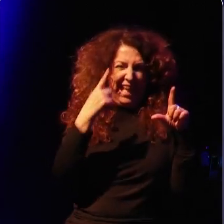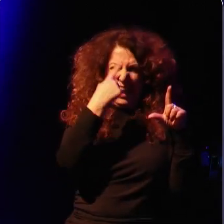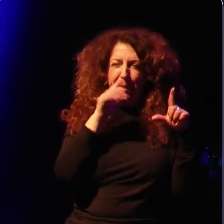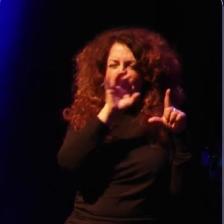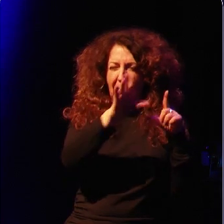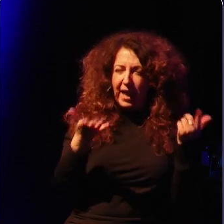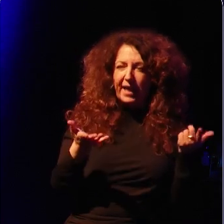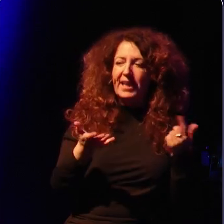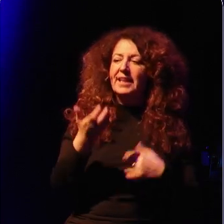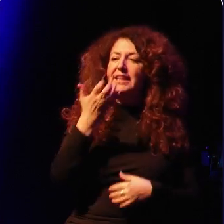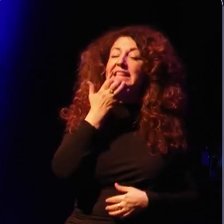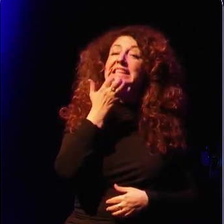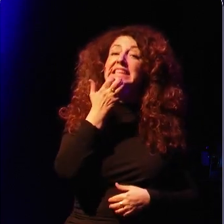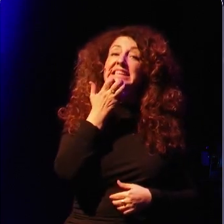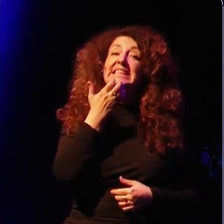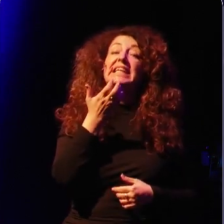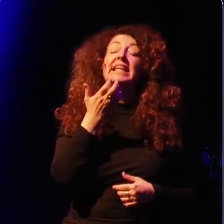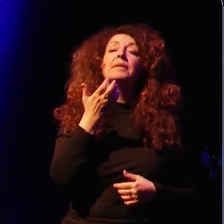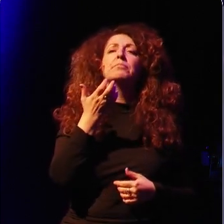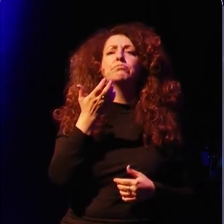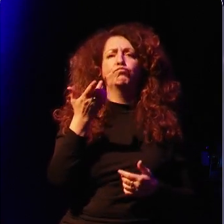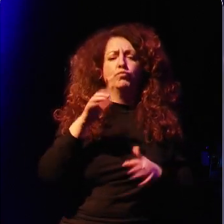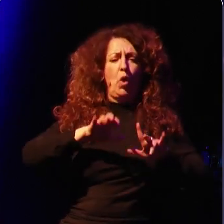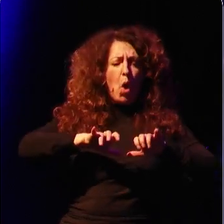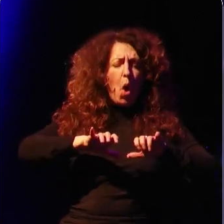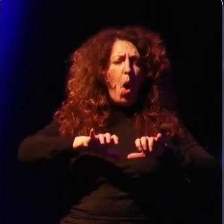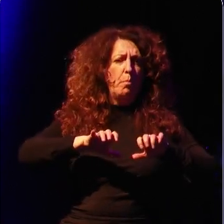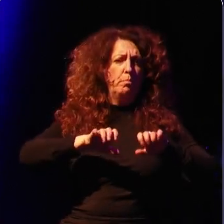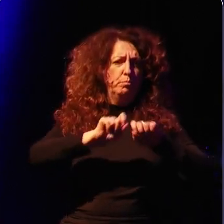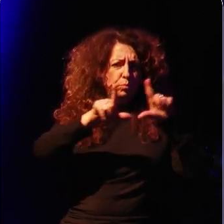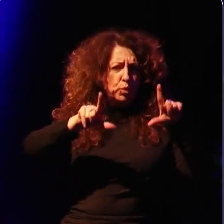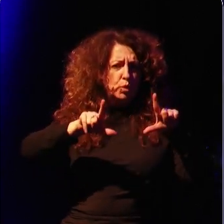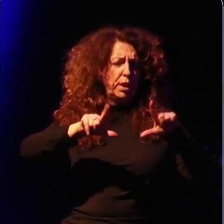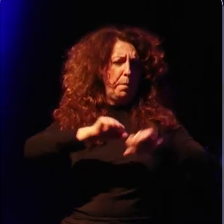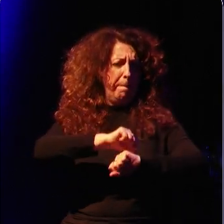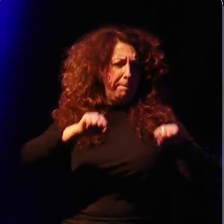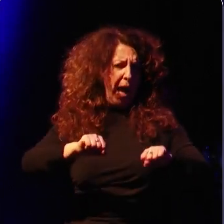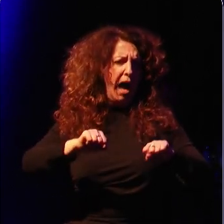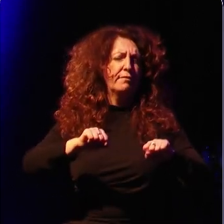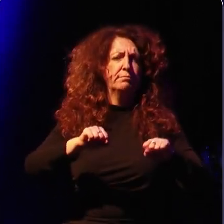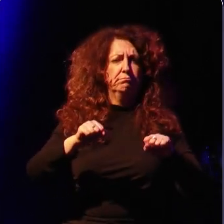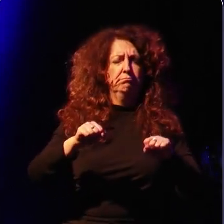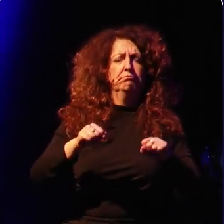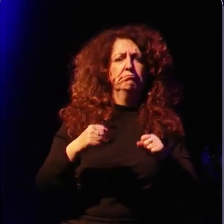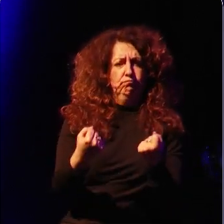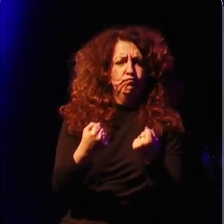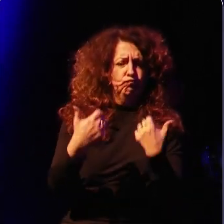Si tuviésemos más capacidad, más computación, calculo que no más de un año,